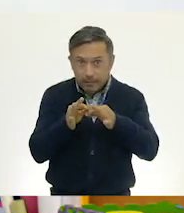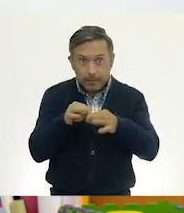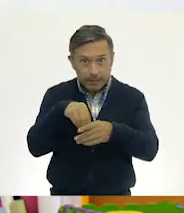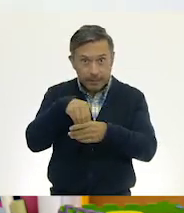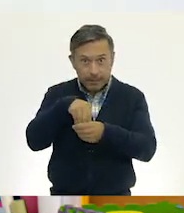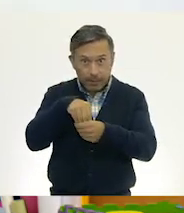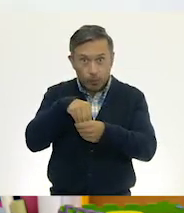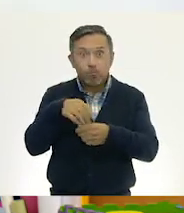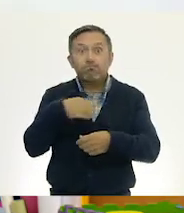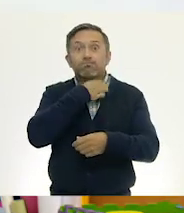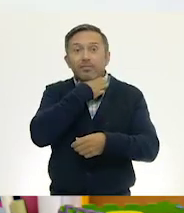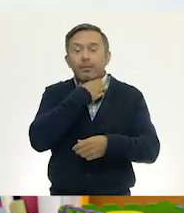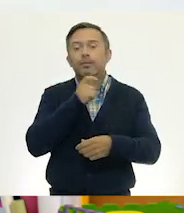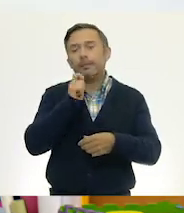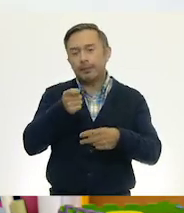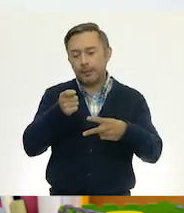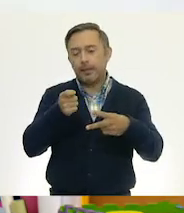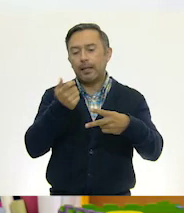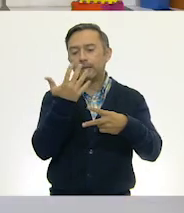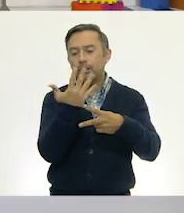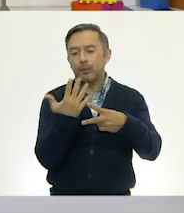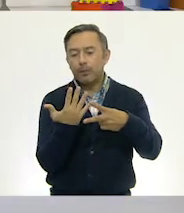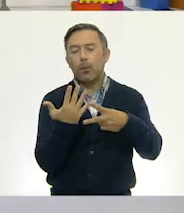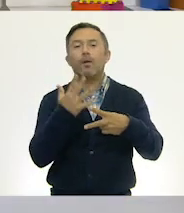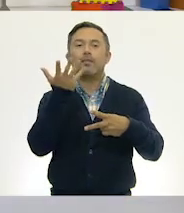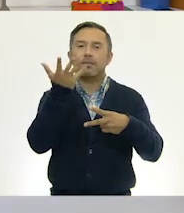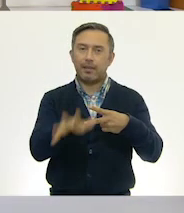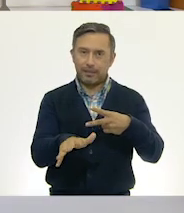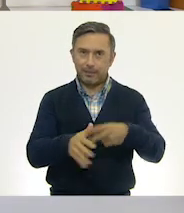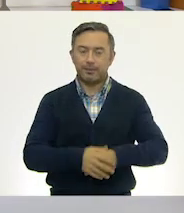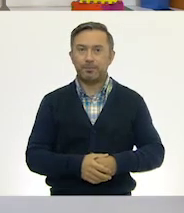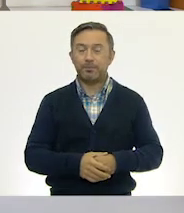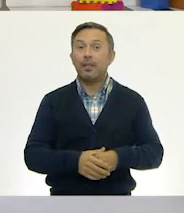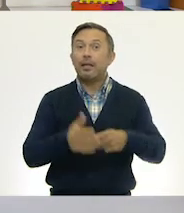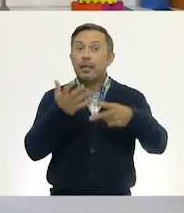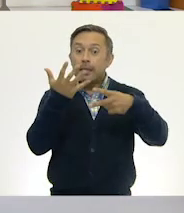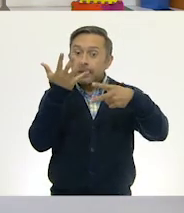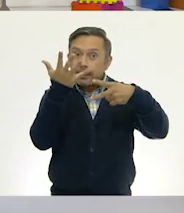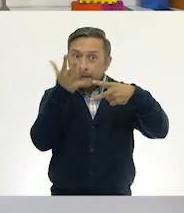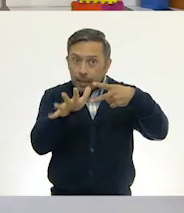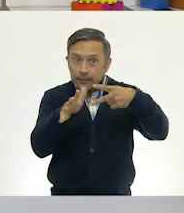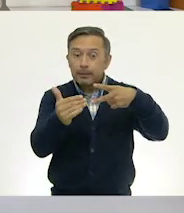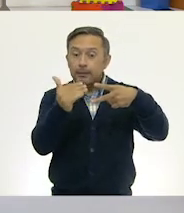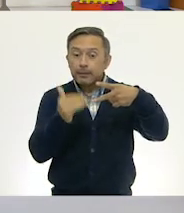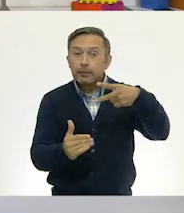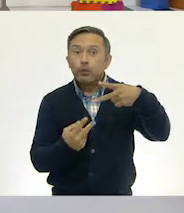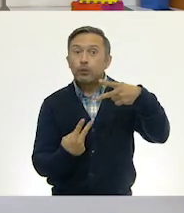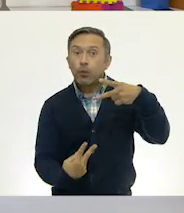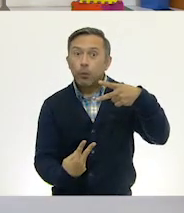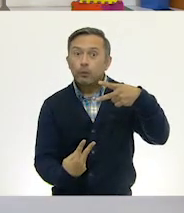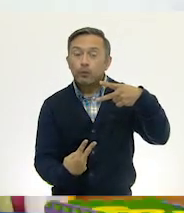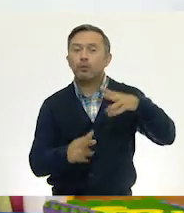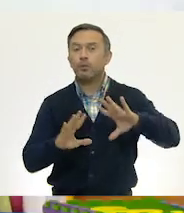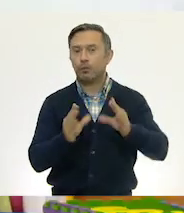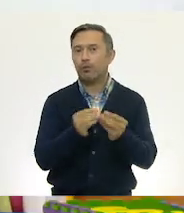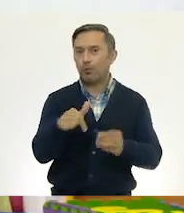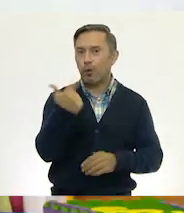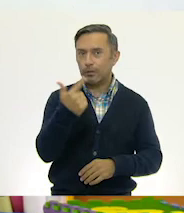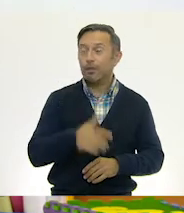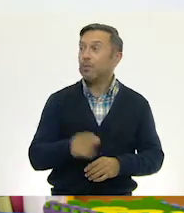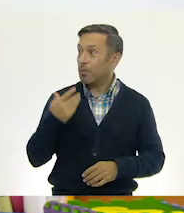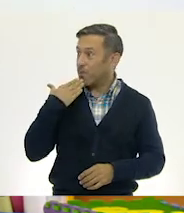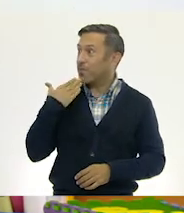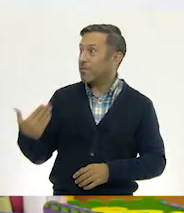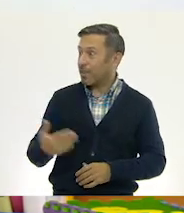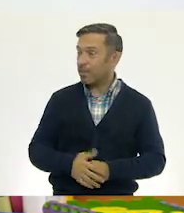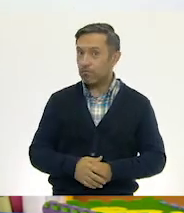dos fichas, 10 más 2. 12. 12. Muy bien. Creo Así que es. Atinaron en esta parte, ¿sí?, de decir que